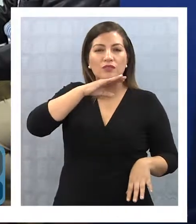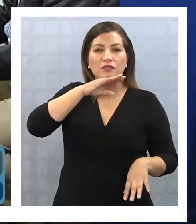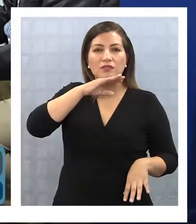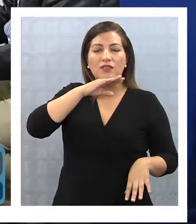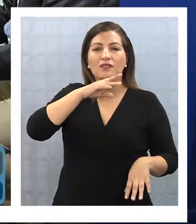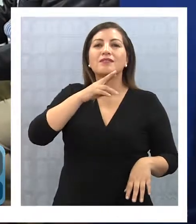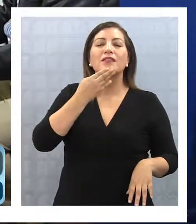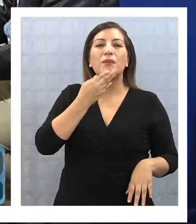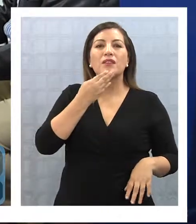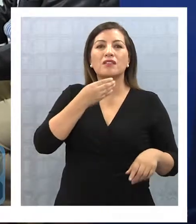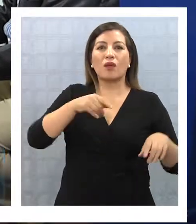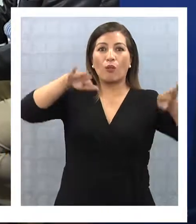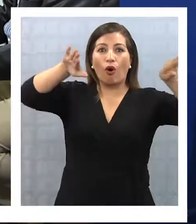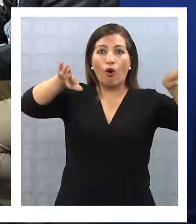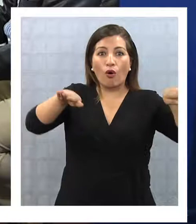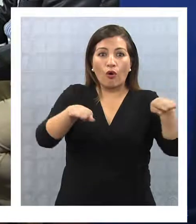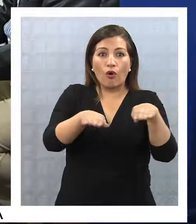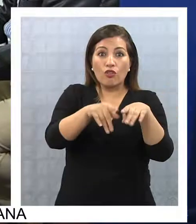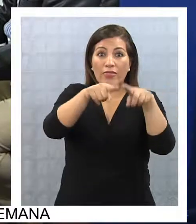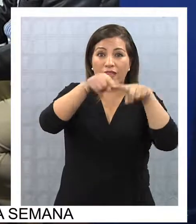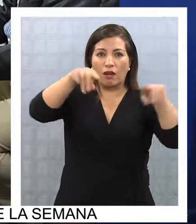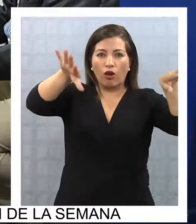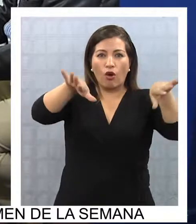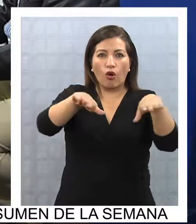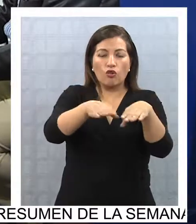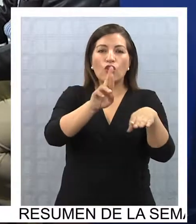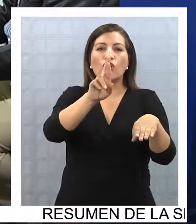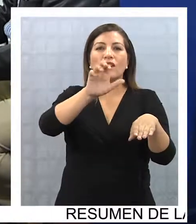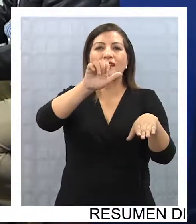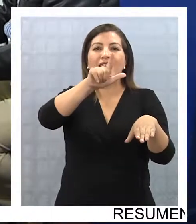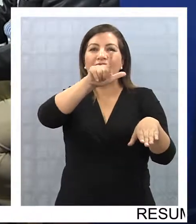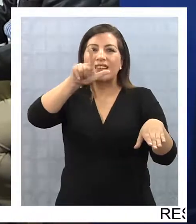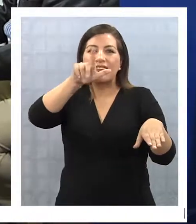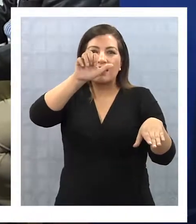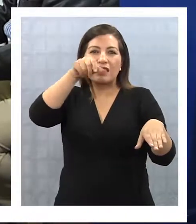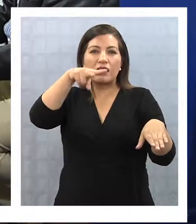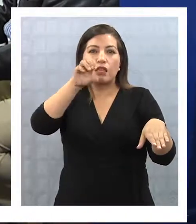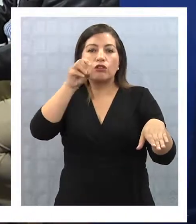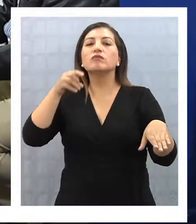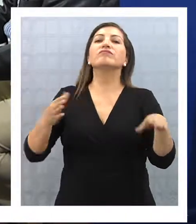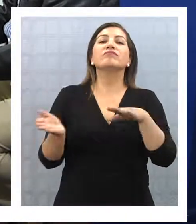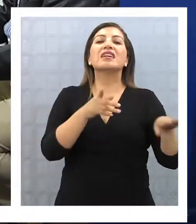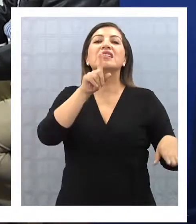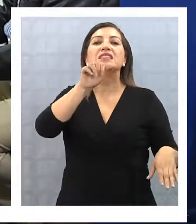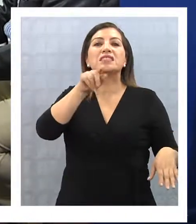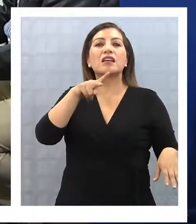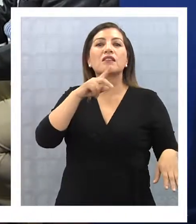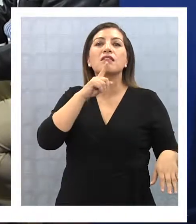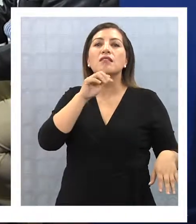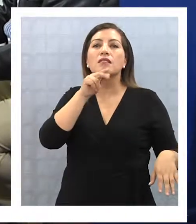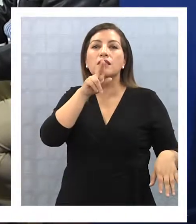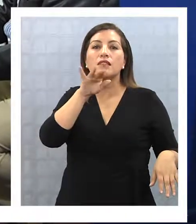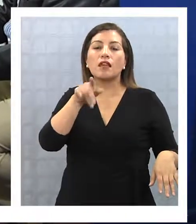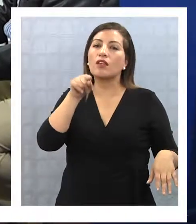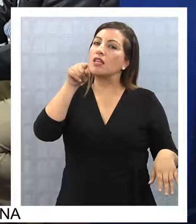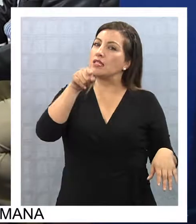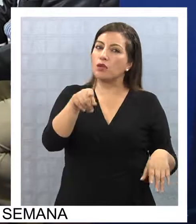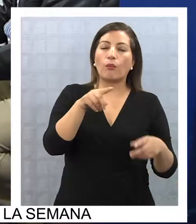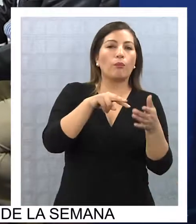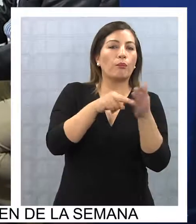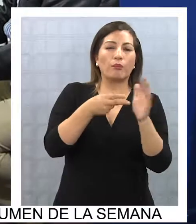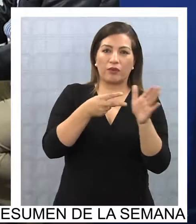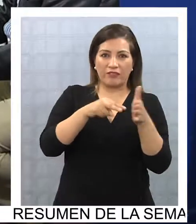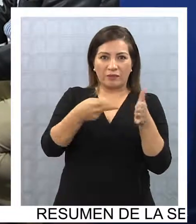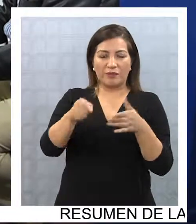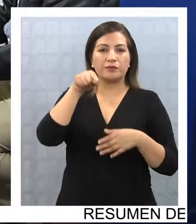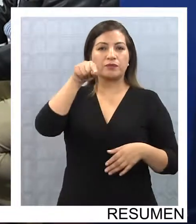para el depósito final de ciertos residuos según su naturaleza. Es una estrategia combinada de distintas formas de enfrentar la gestión de los residuos, donde